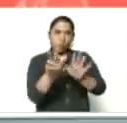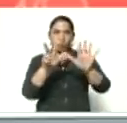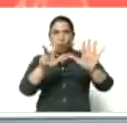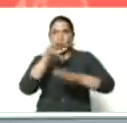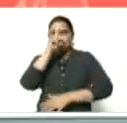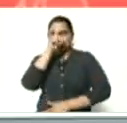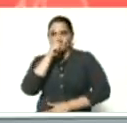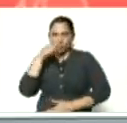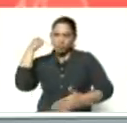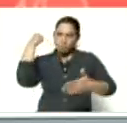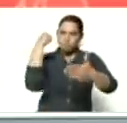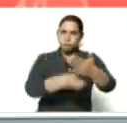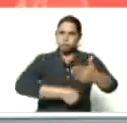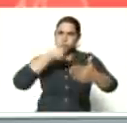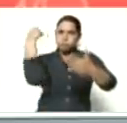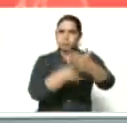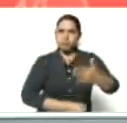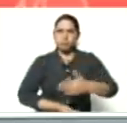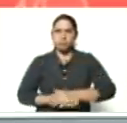8 años de batalla,